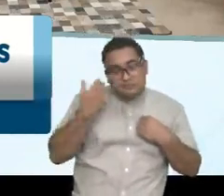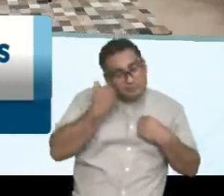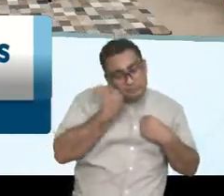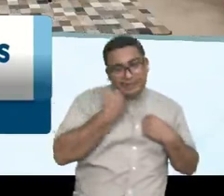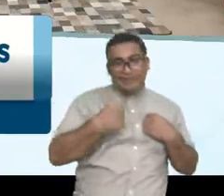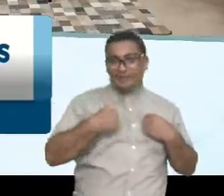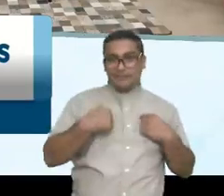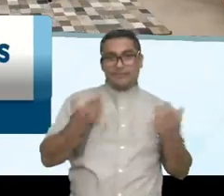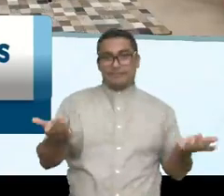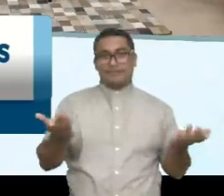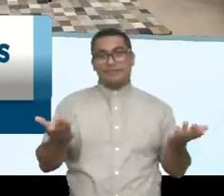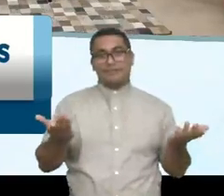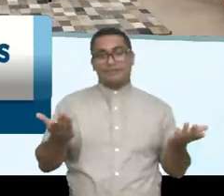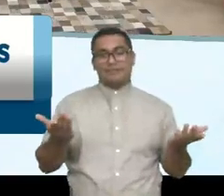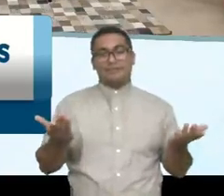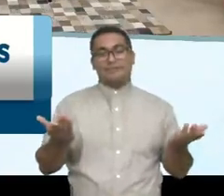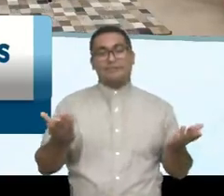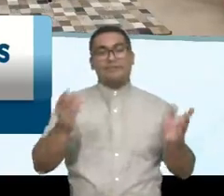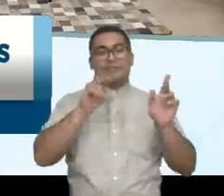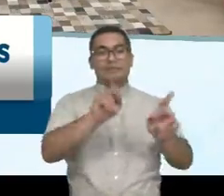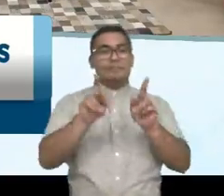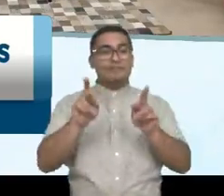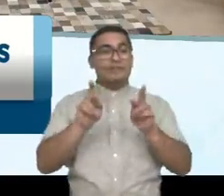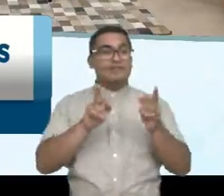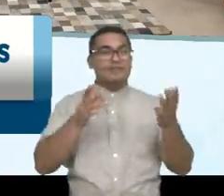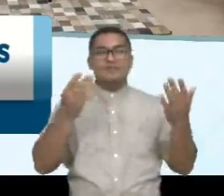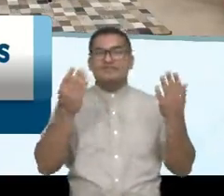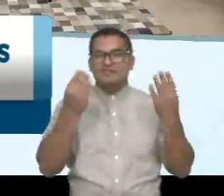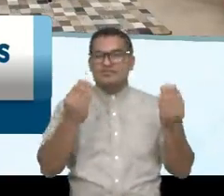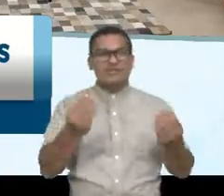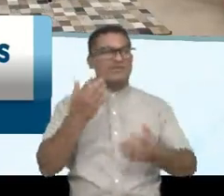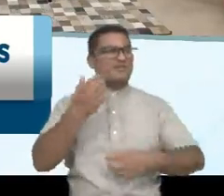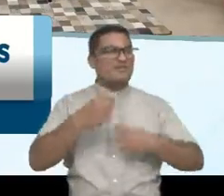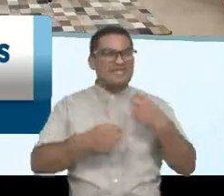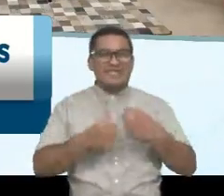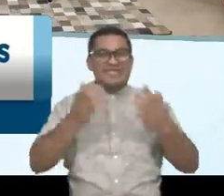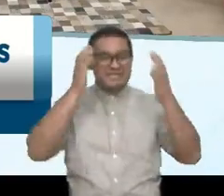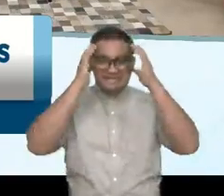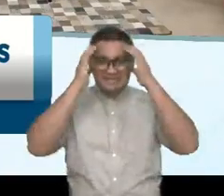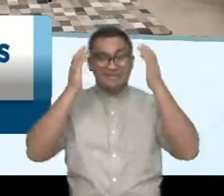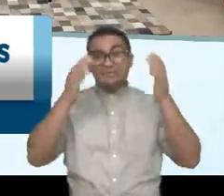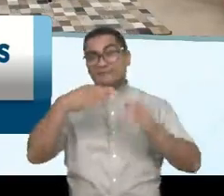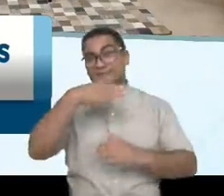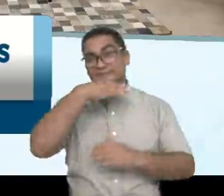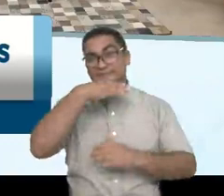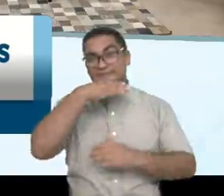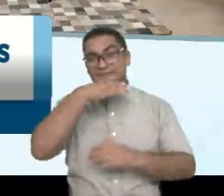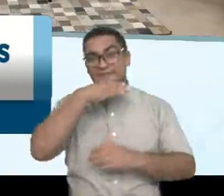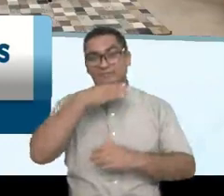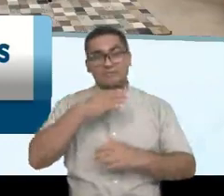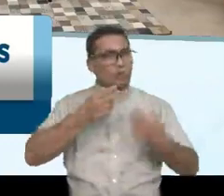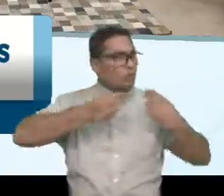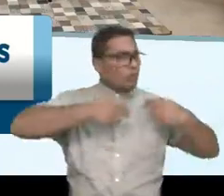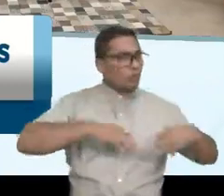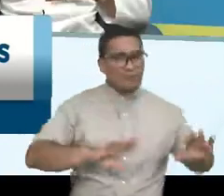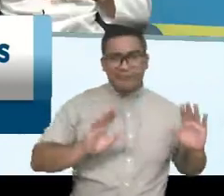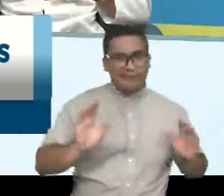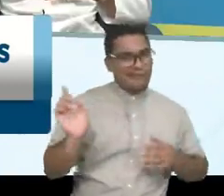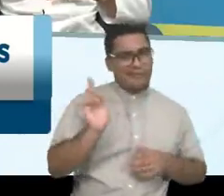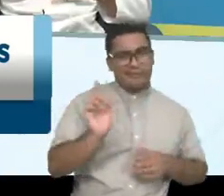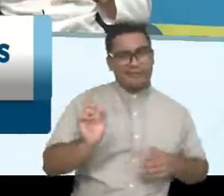una cuestión que hasta cierto punto nos estamos excediendo de una manera no normal, entre comillas, ¿verdad?